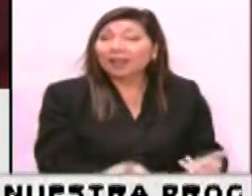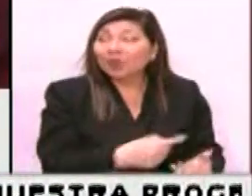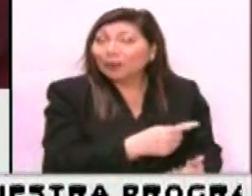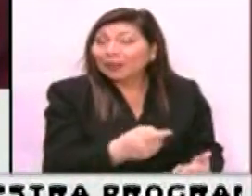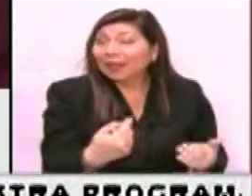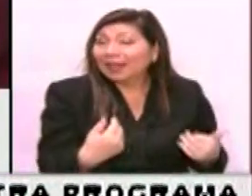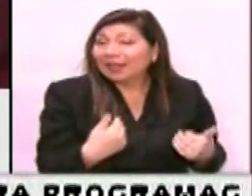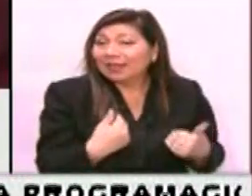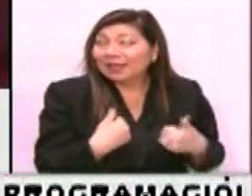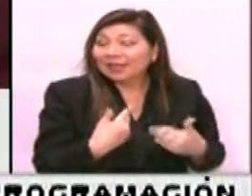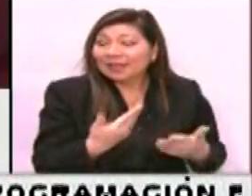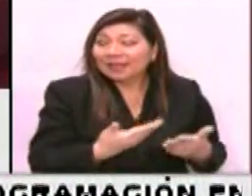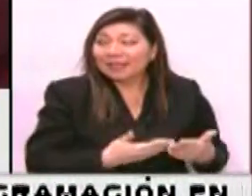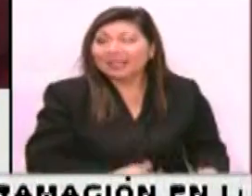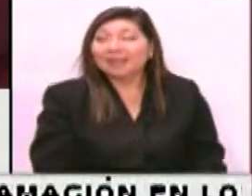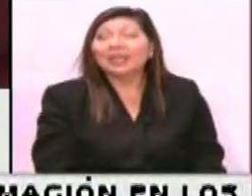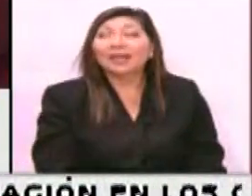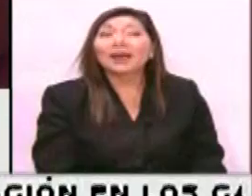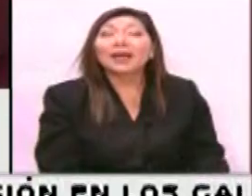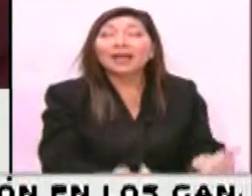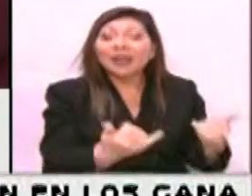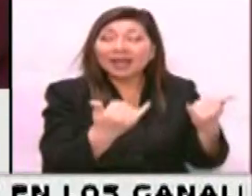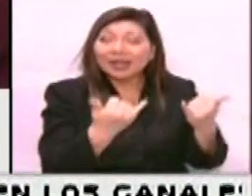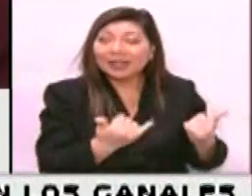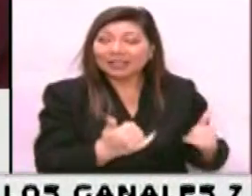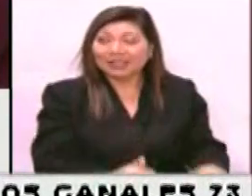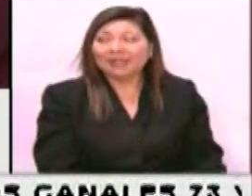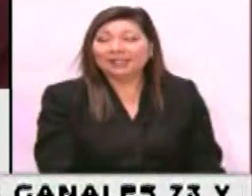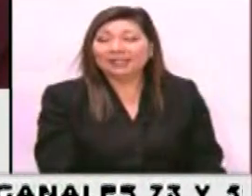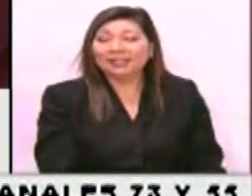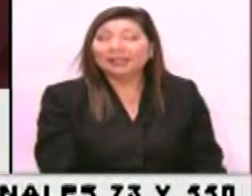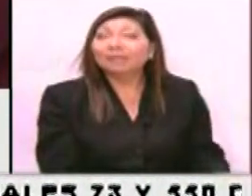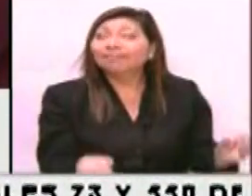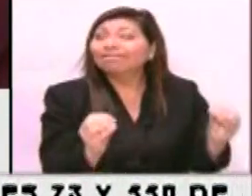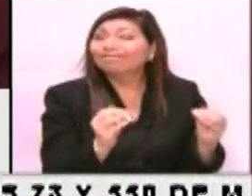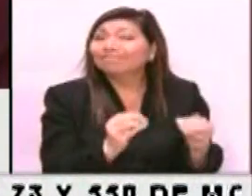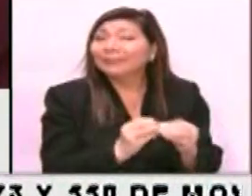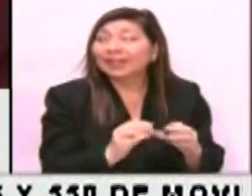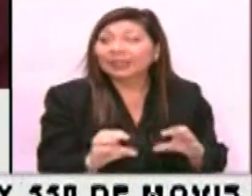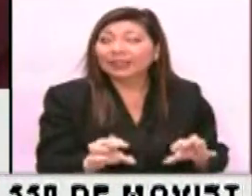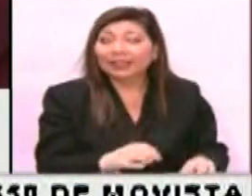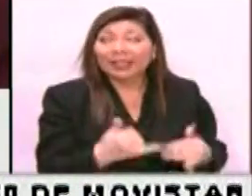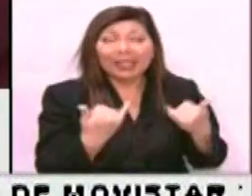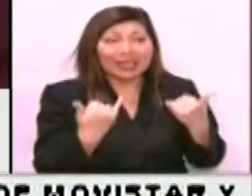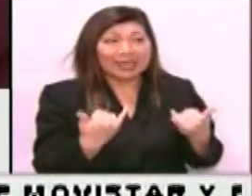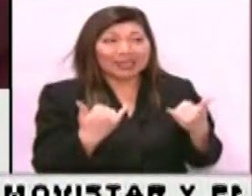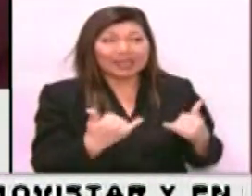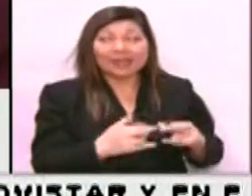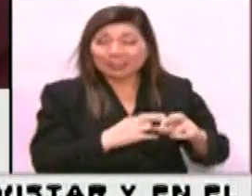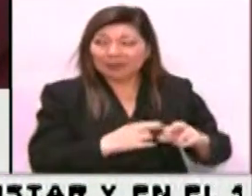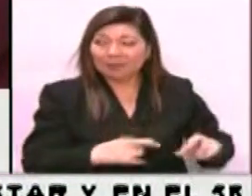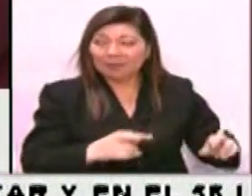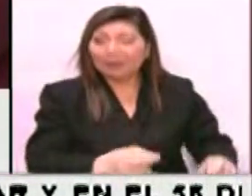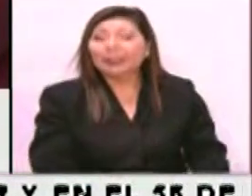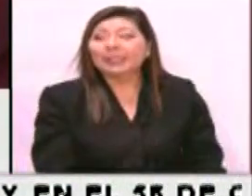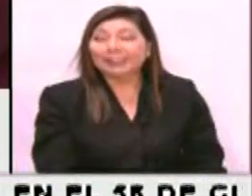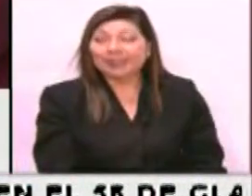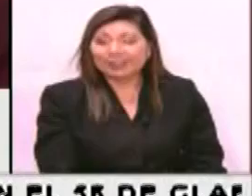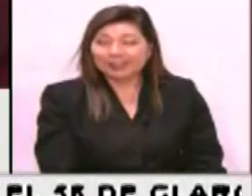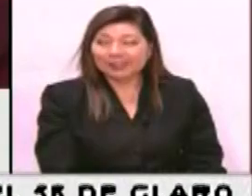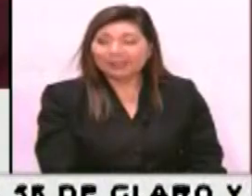ustedes tienen que hacer ahora, y eso a ustedes los convoco a que hagan en este Parlamento, en este